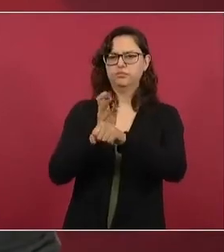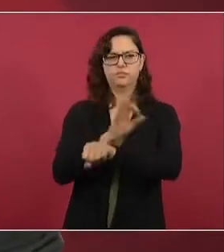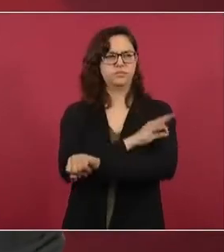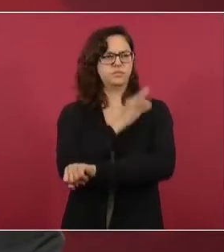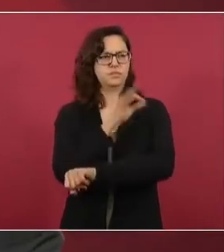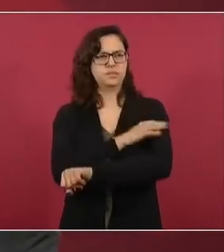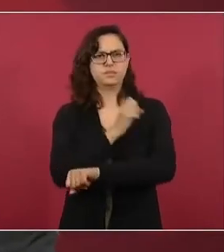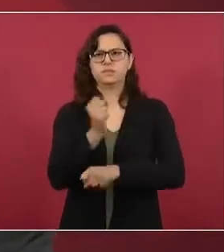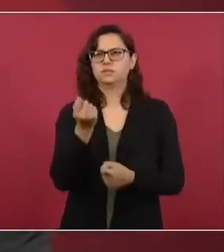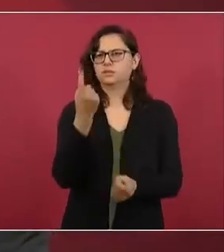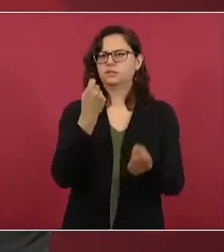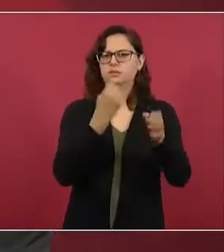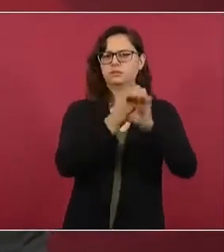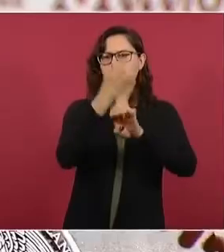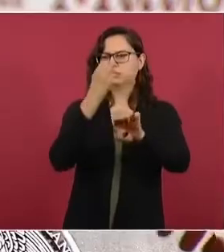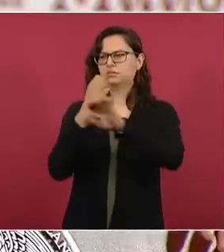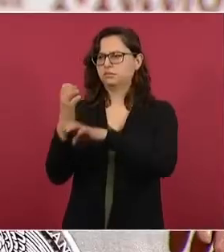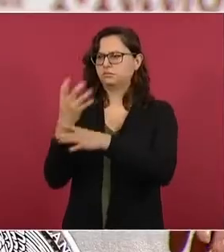instituciones.